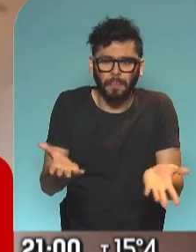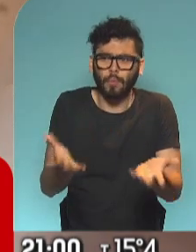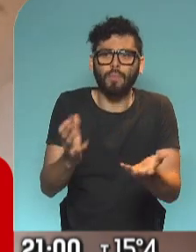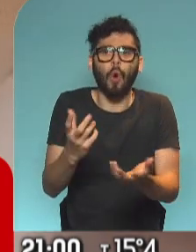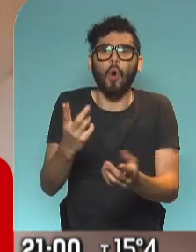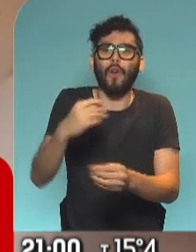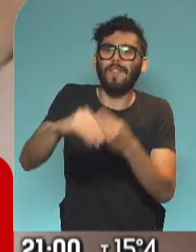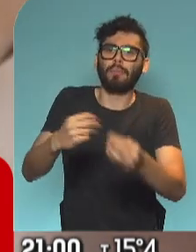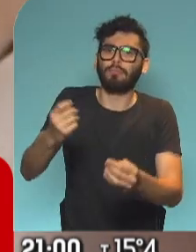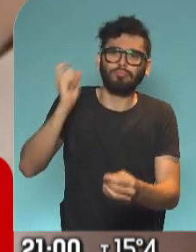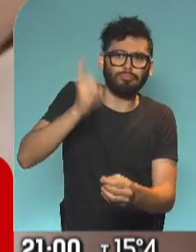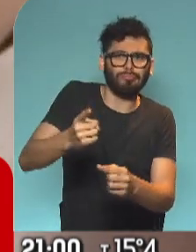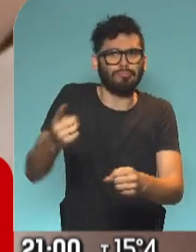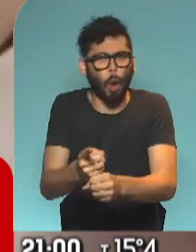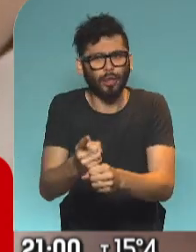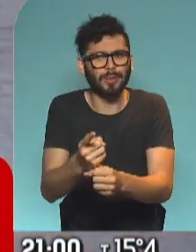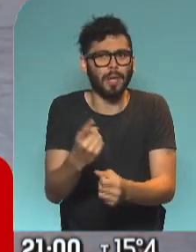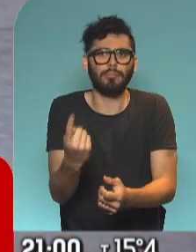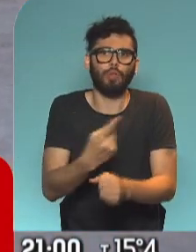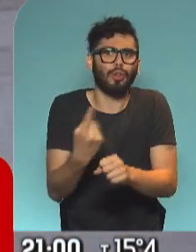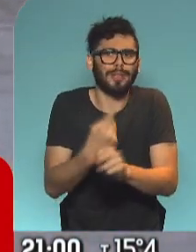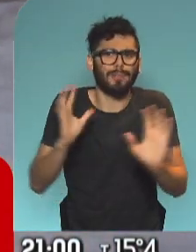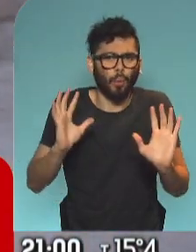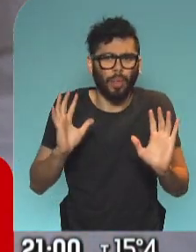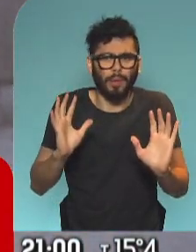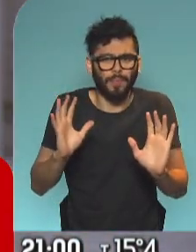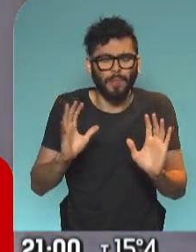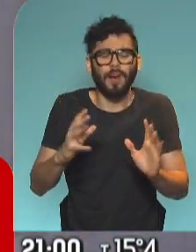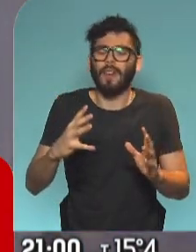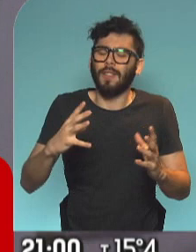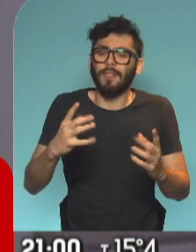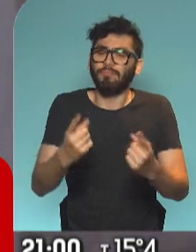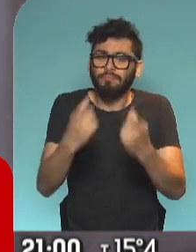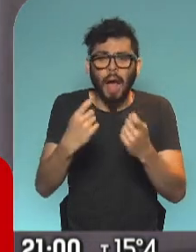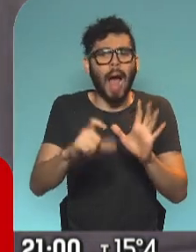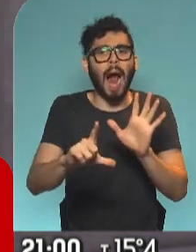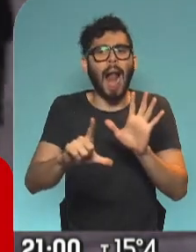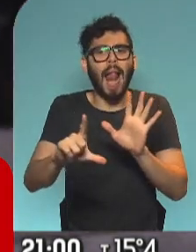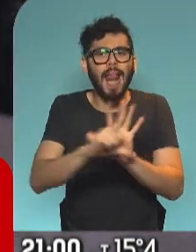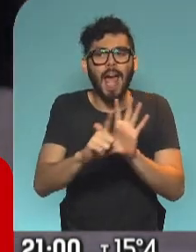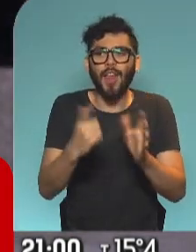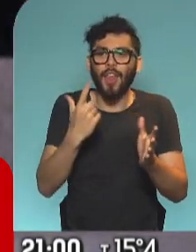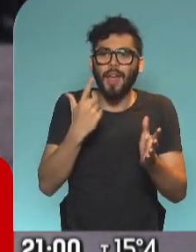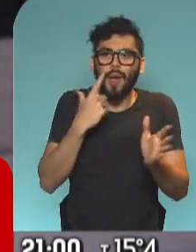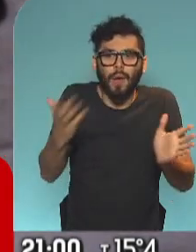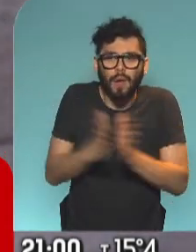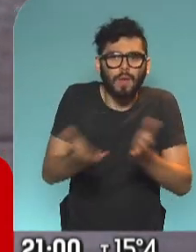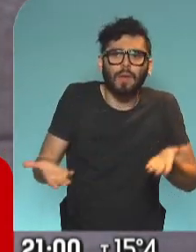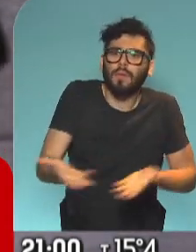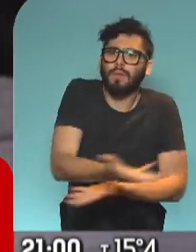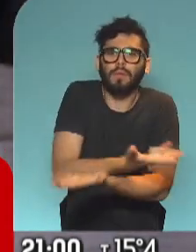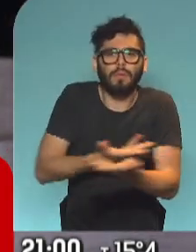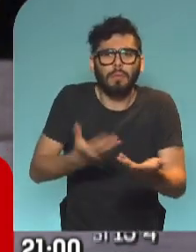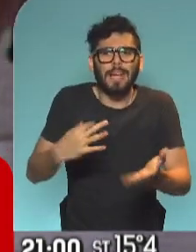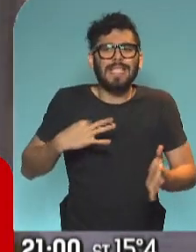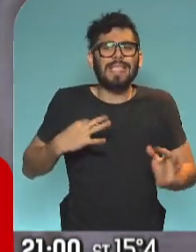ni hacer la vida imposible por eso. Lo que tenemos que hacer es una ley de convivencia civil. Este